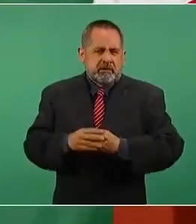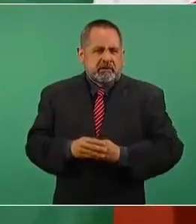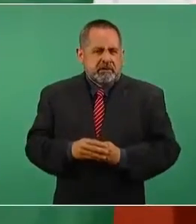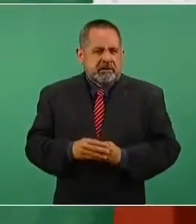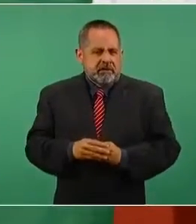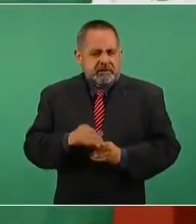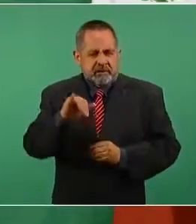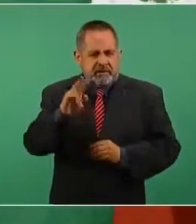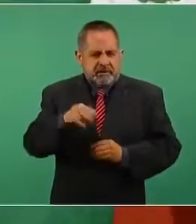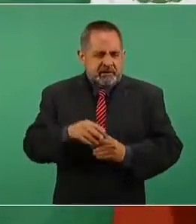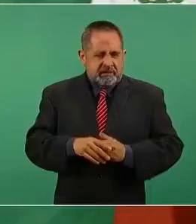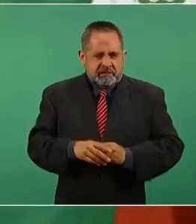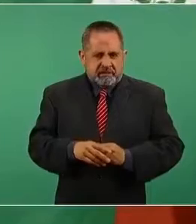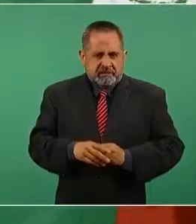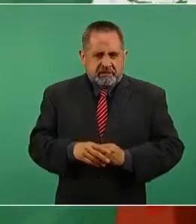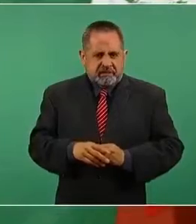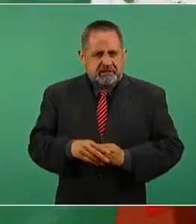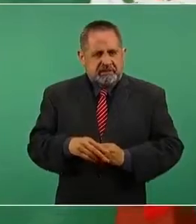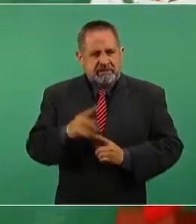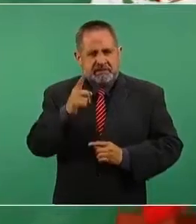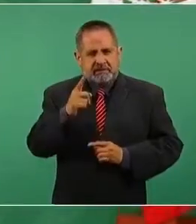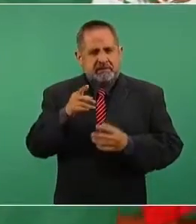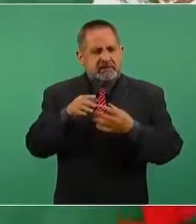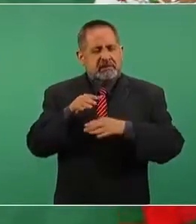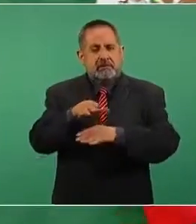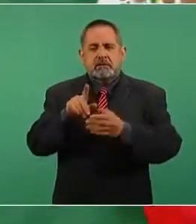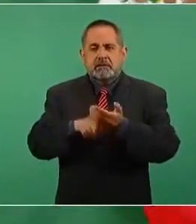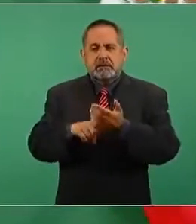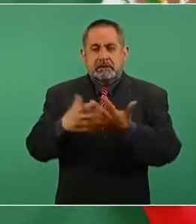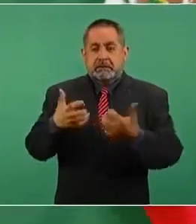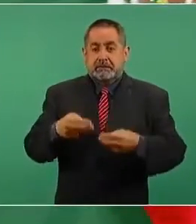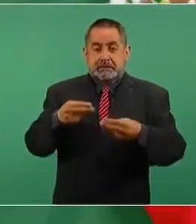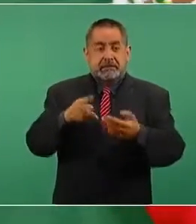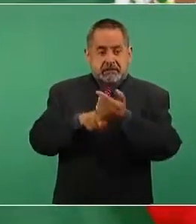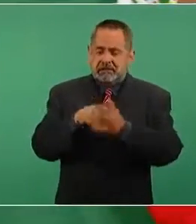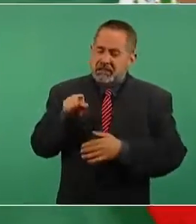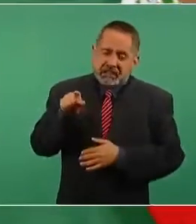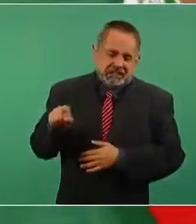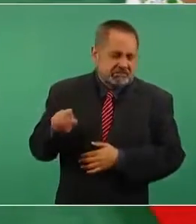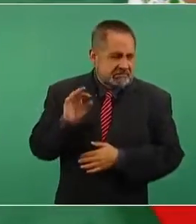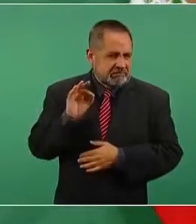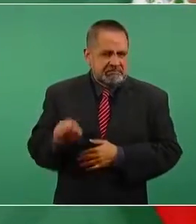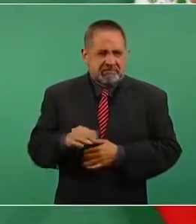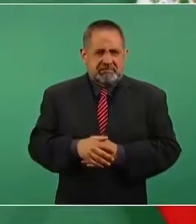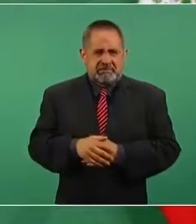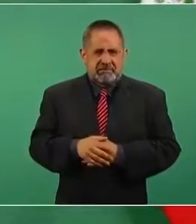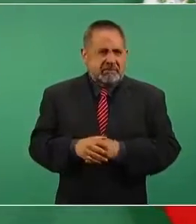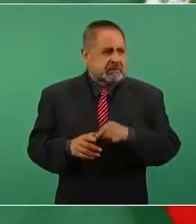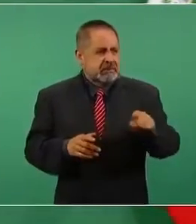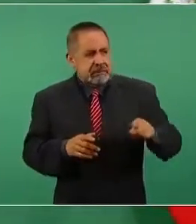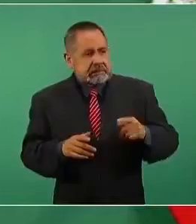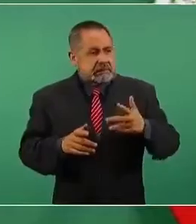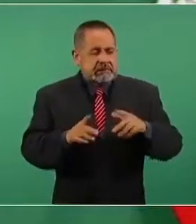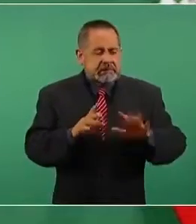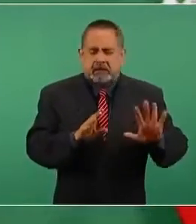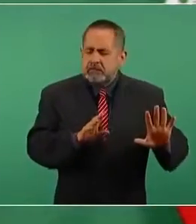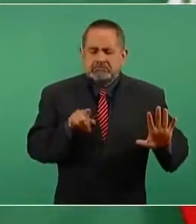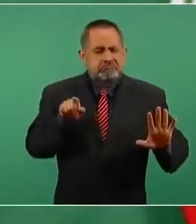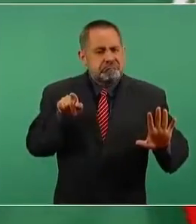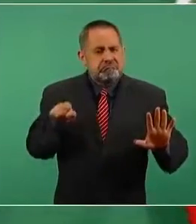cuando, sobre todo del sector empresarial, que los tenían apanicados, o